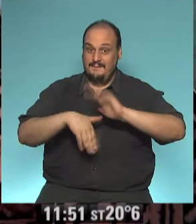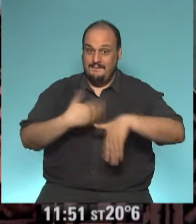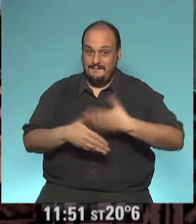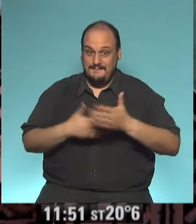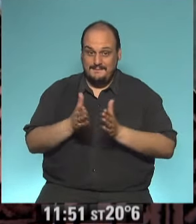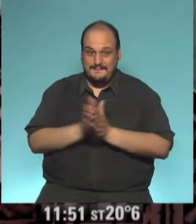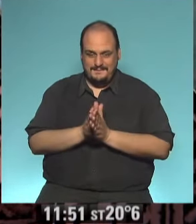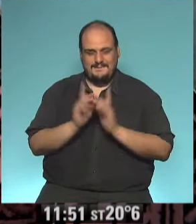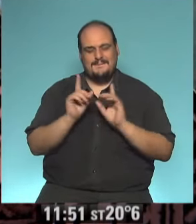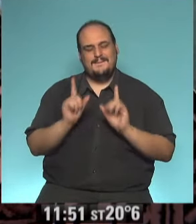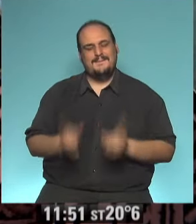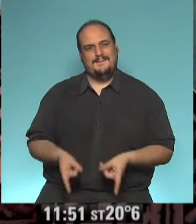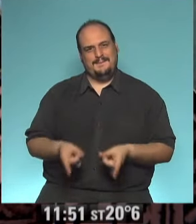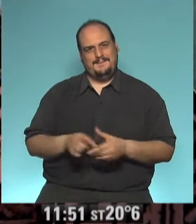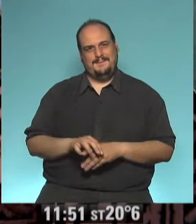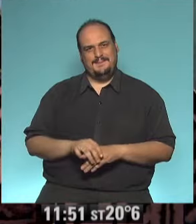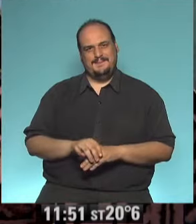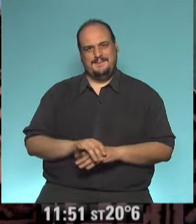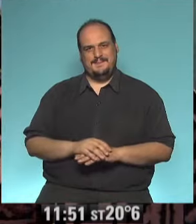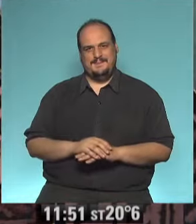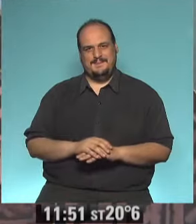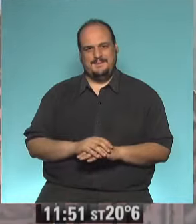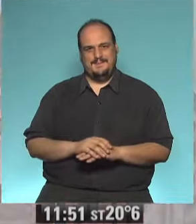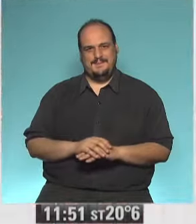juntos hay que